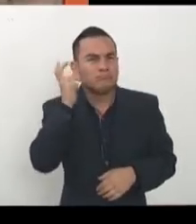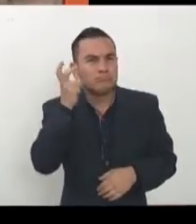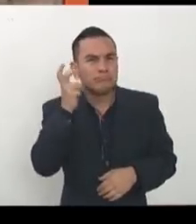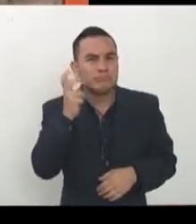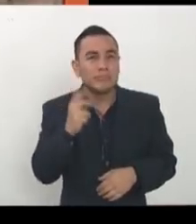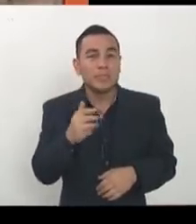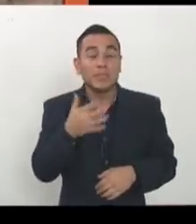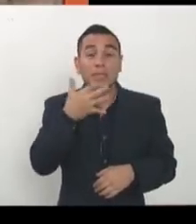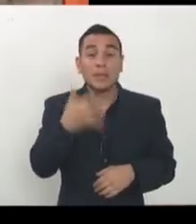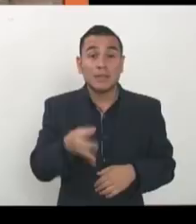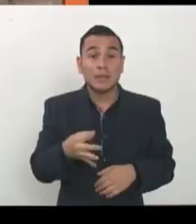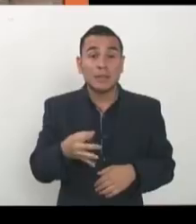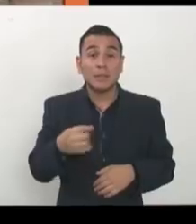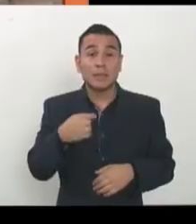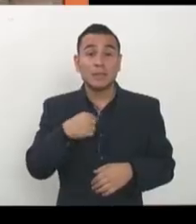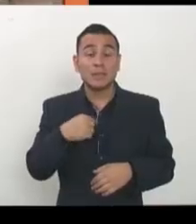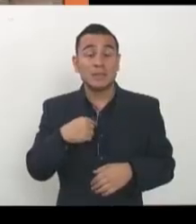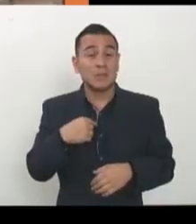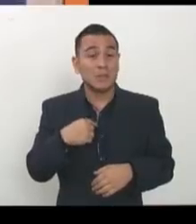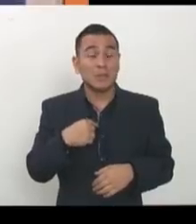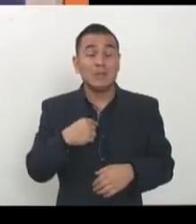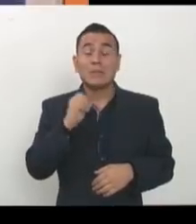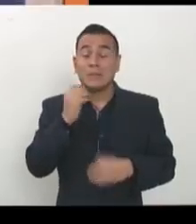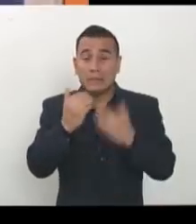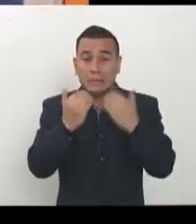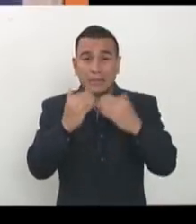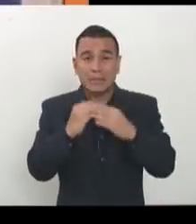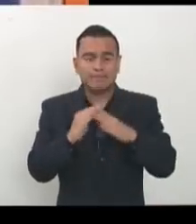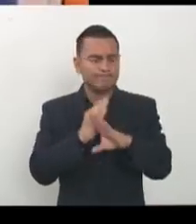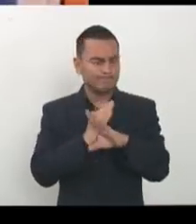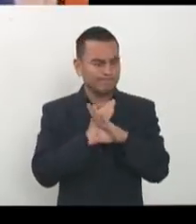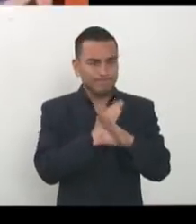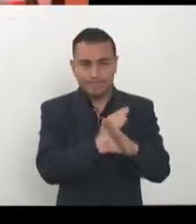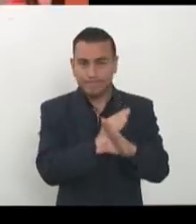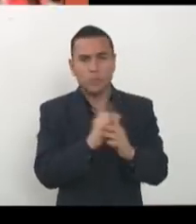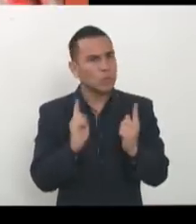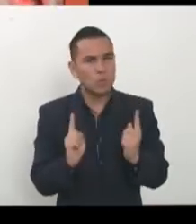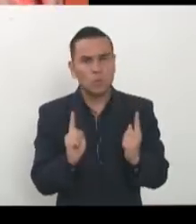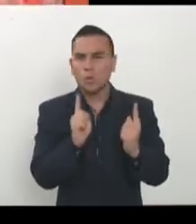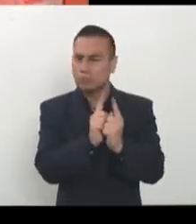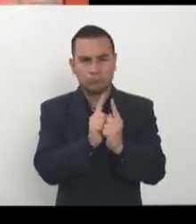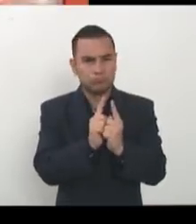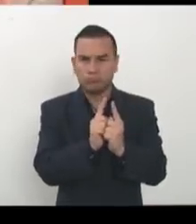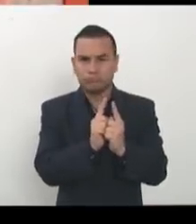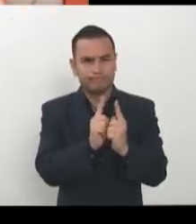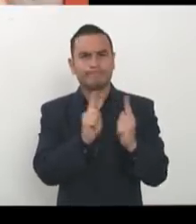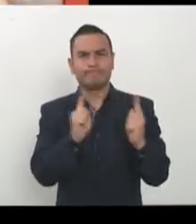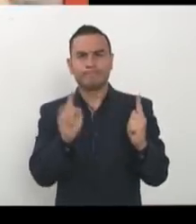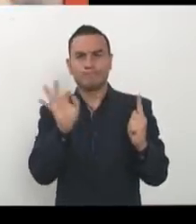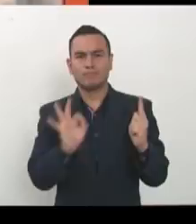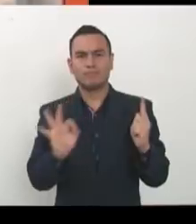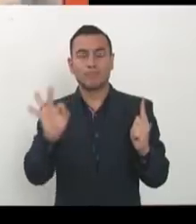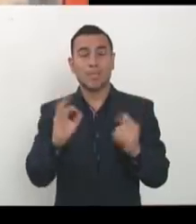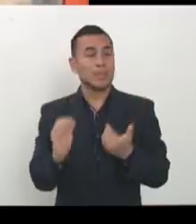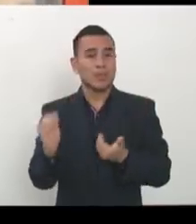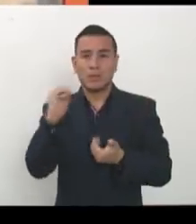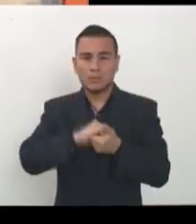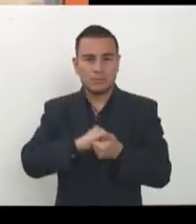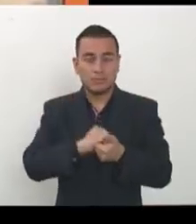casa que evitéis lo máximo posible es la única manera de cargarse esto y después la solidaridad reglar a este país económicamente